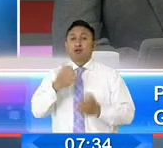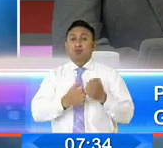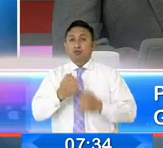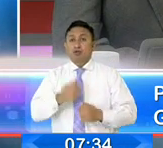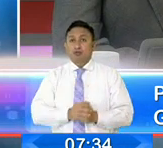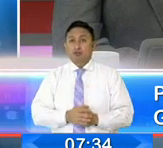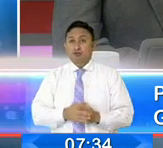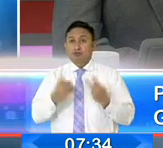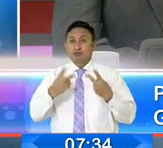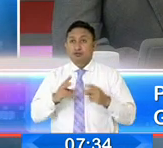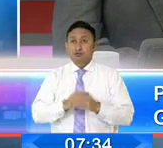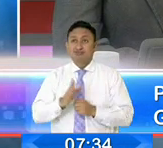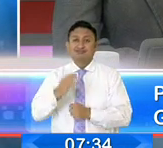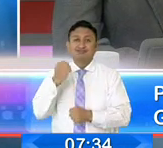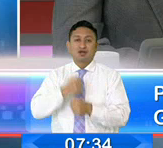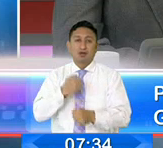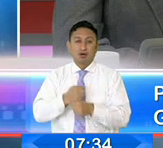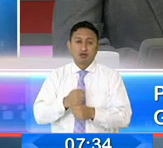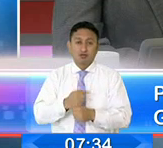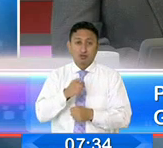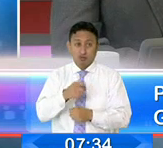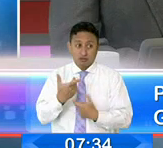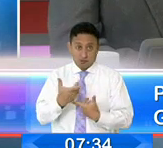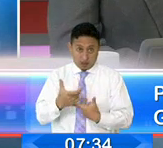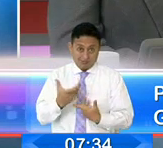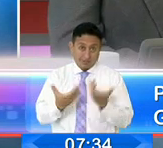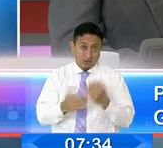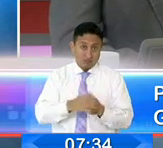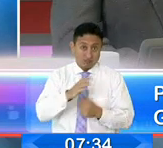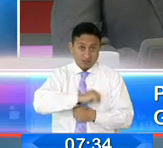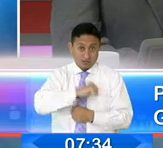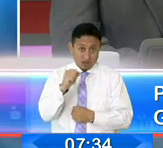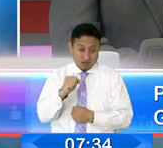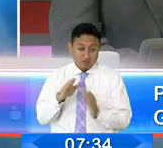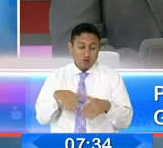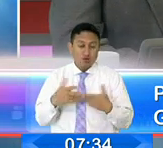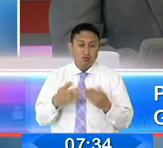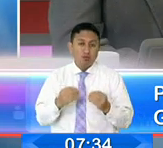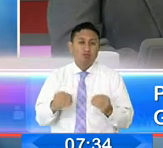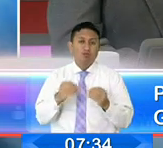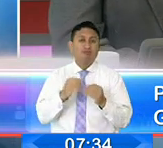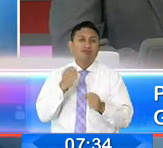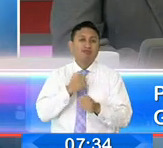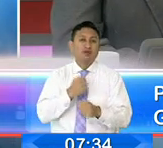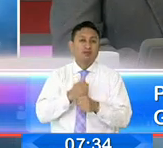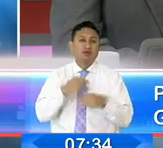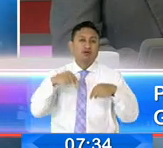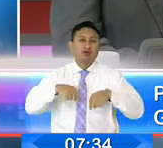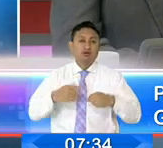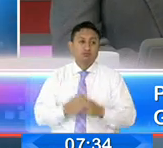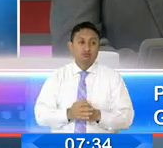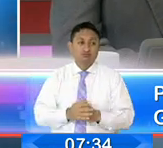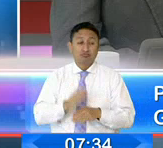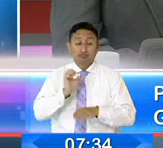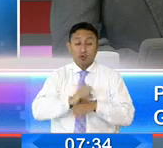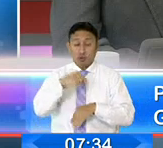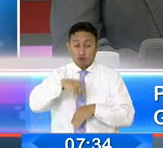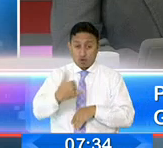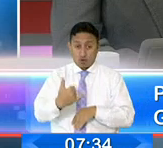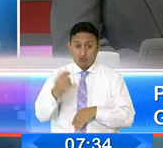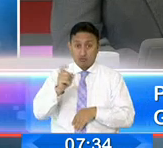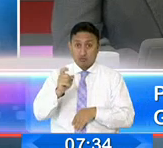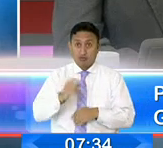duda, es la generación de empleos. De llegar a Carondelet, ¿qué vamos a hacer para generar esta creación que hoy los ecuatorianos...